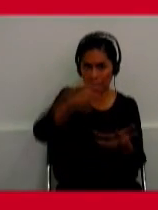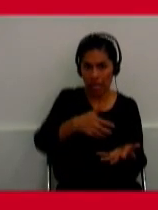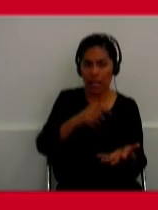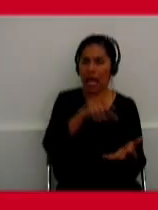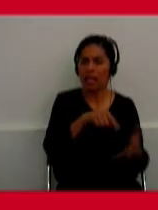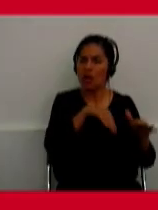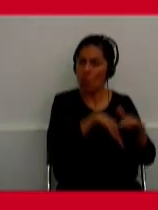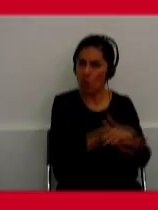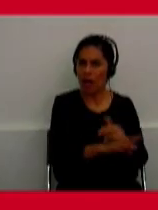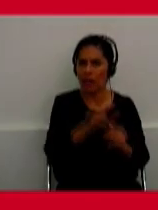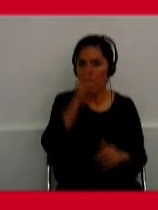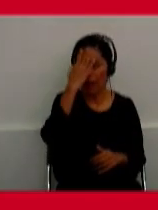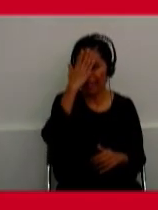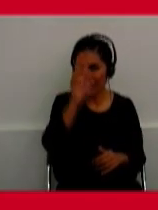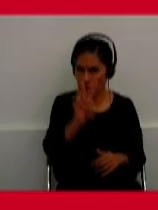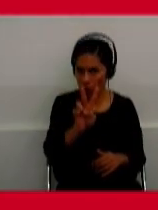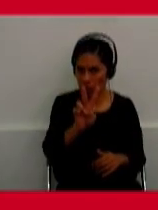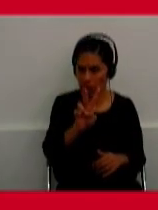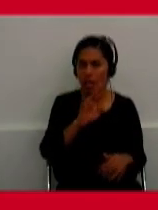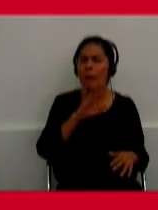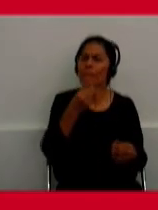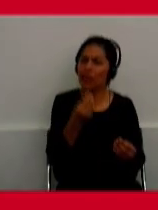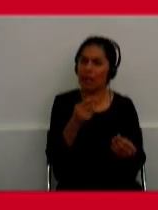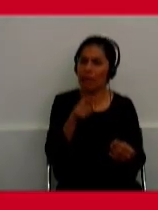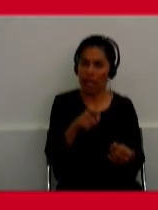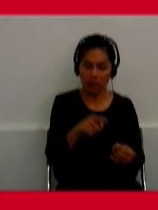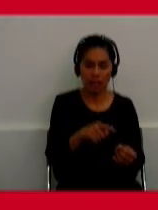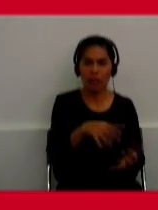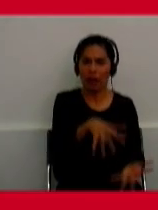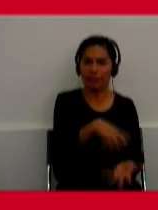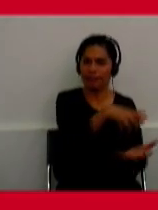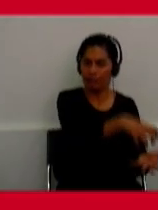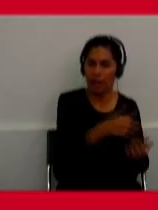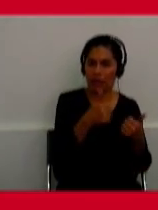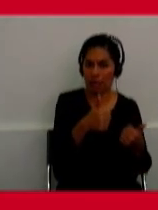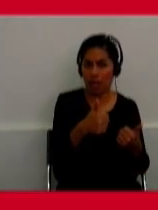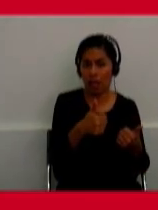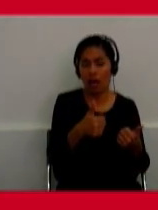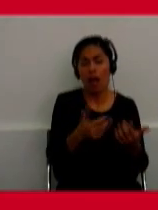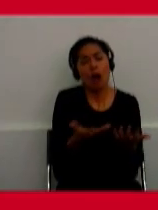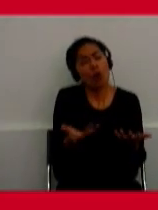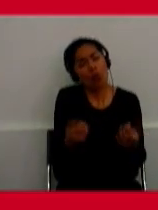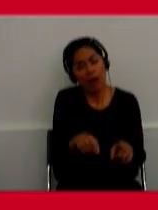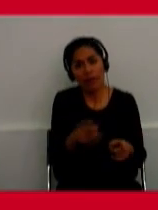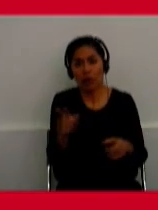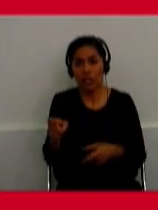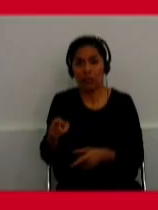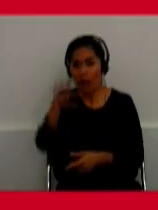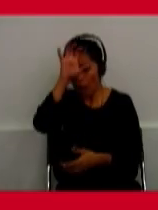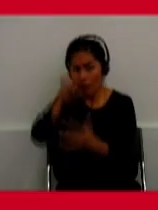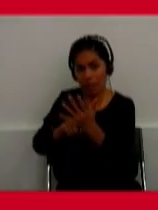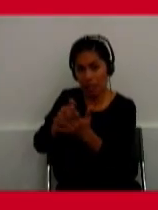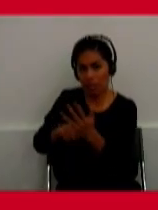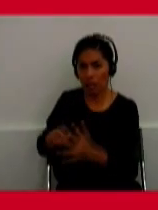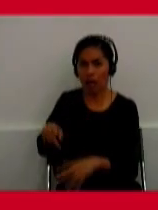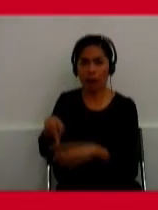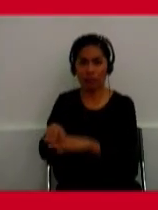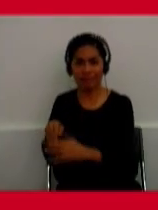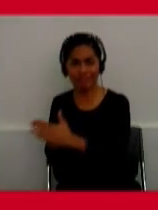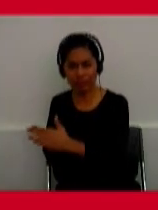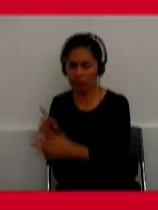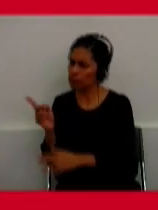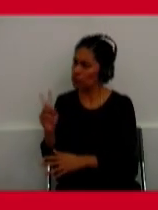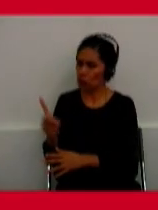que la muestra sea bien representativa, ¿no? No en paradas de planta, sino en días donde esté full producción. Después de eso se hace una